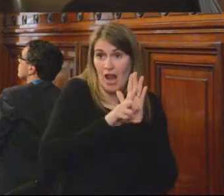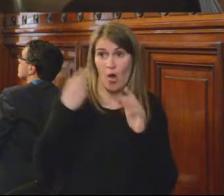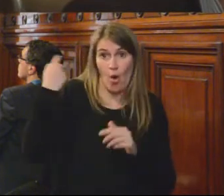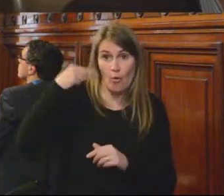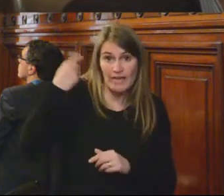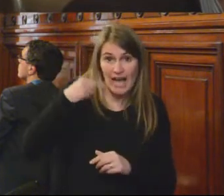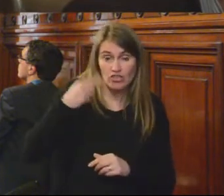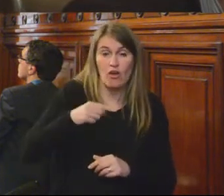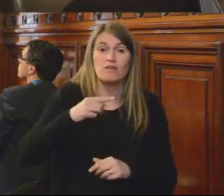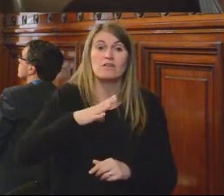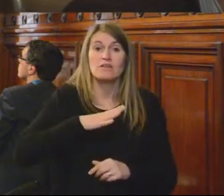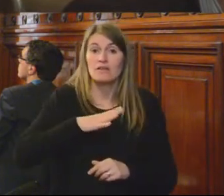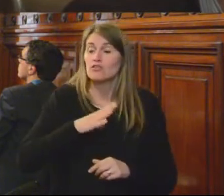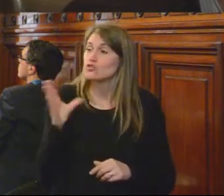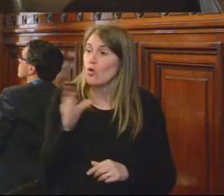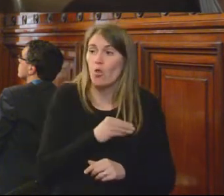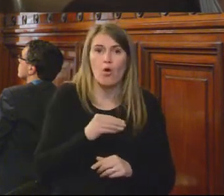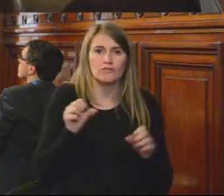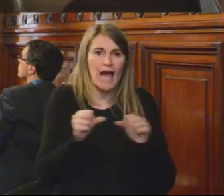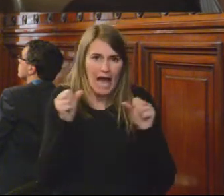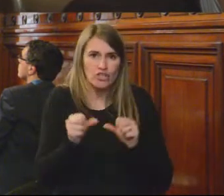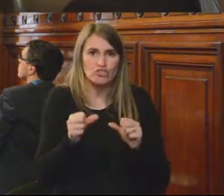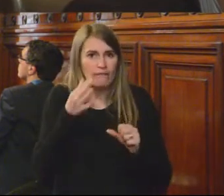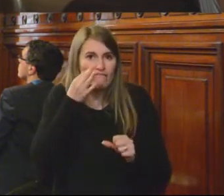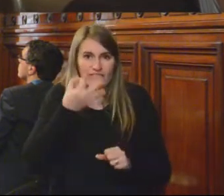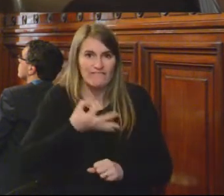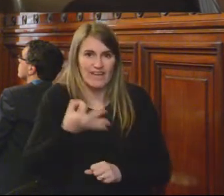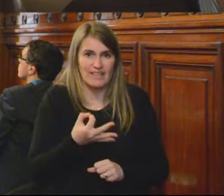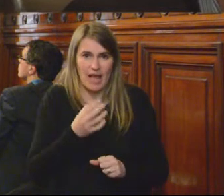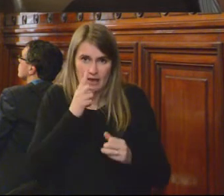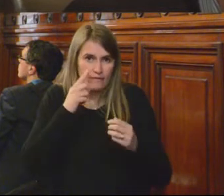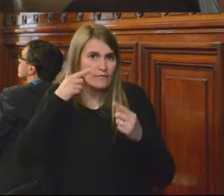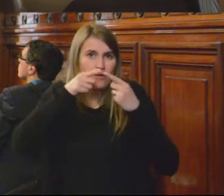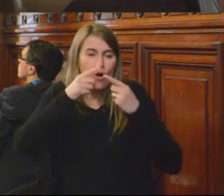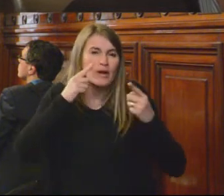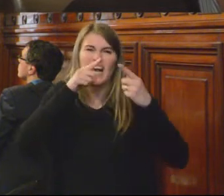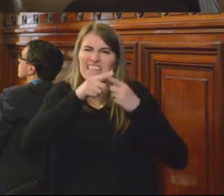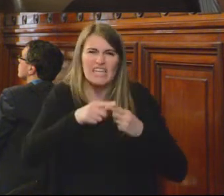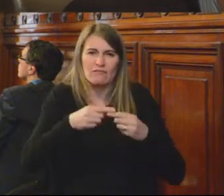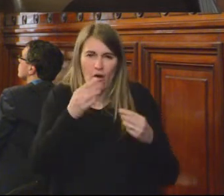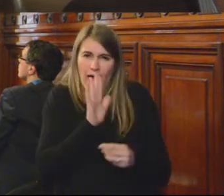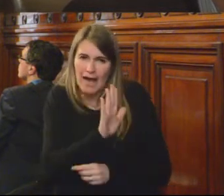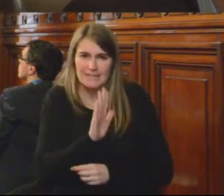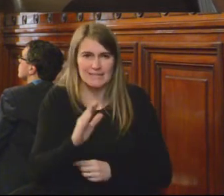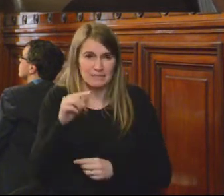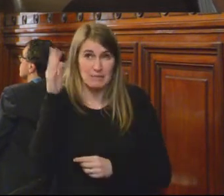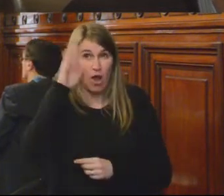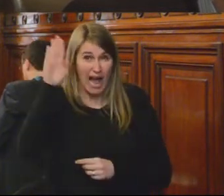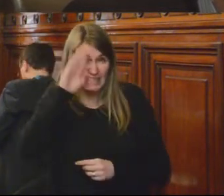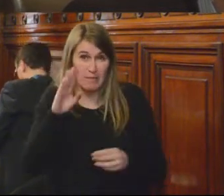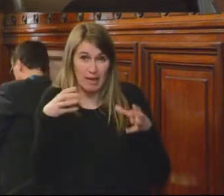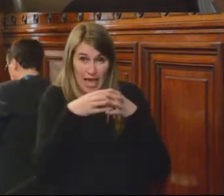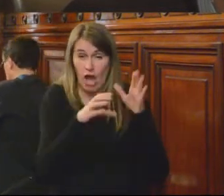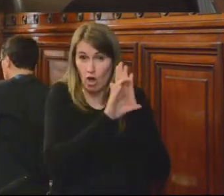juramenten ante ella, son todos actos que evidencian el fin último de la concepción de la fraudulenta Asamblea Nacional Constituyente, que